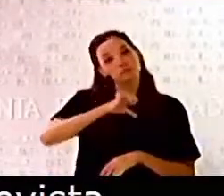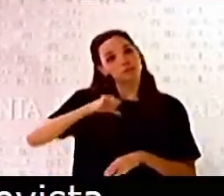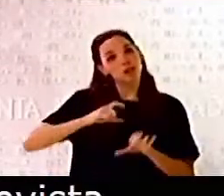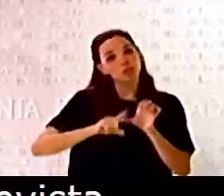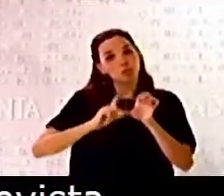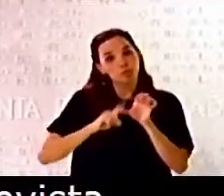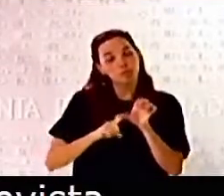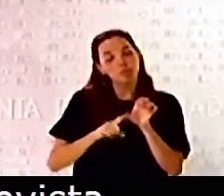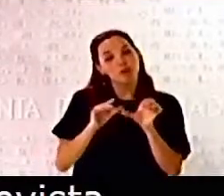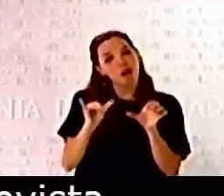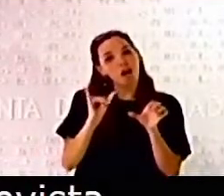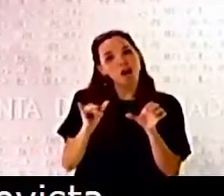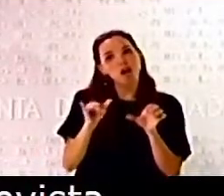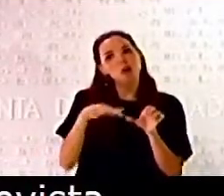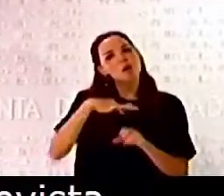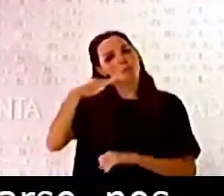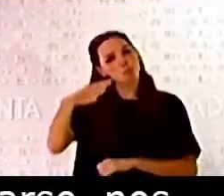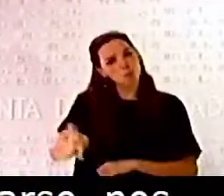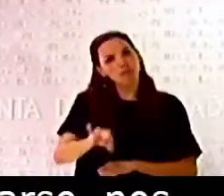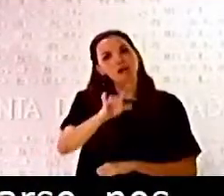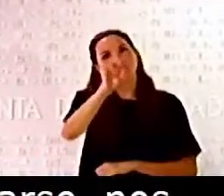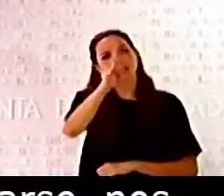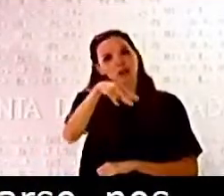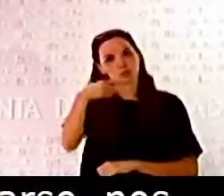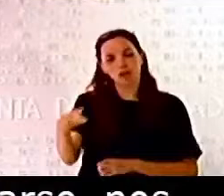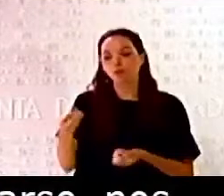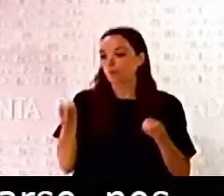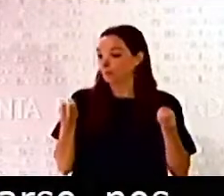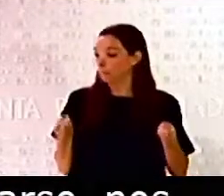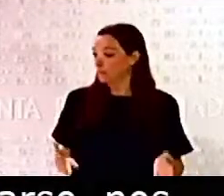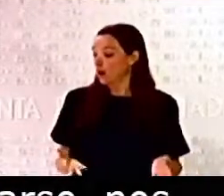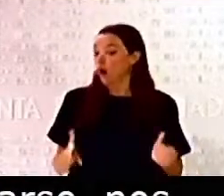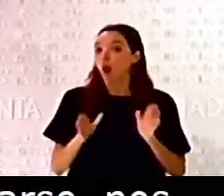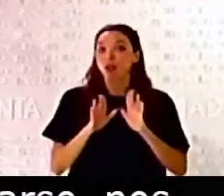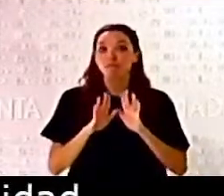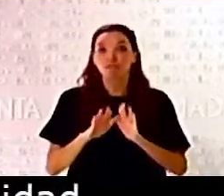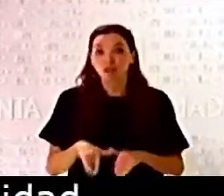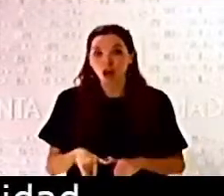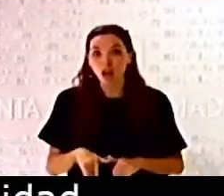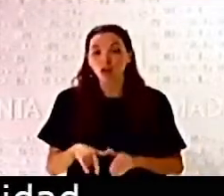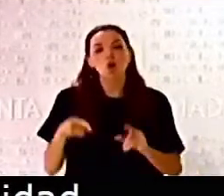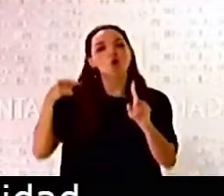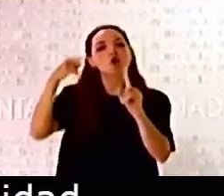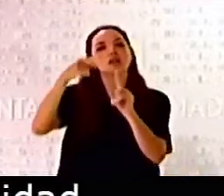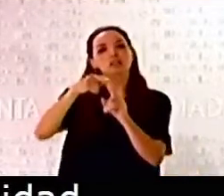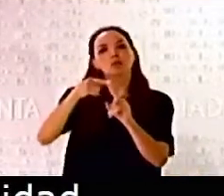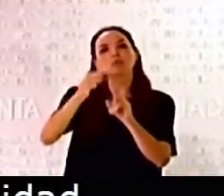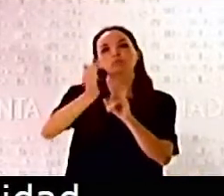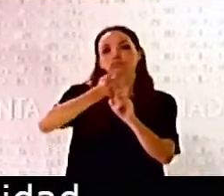Extremadura, que nos puede dar resultados y que podemos llegar finalmente al objetivo del 90%.